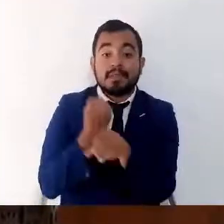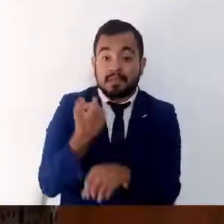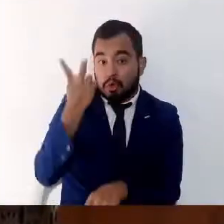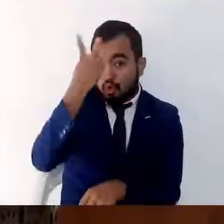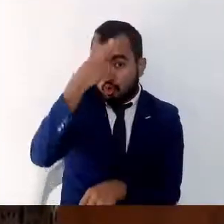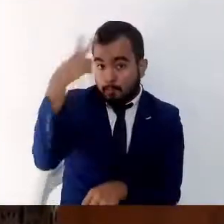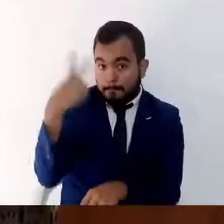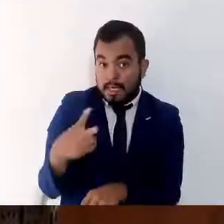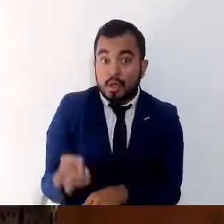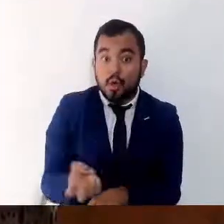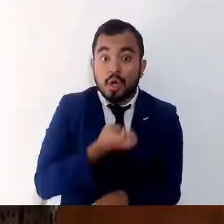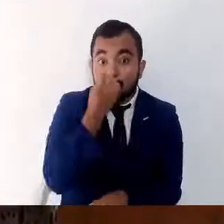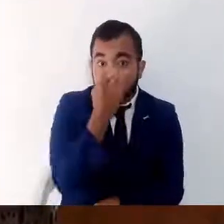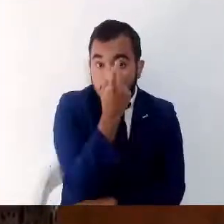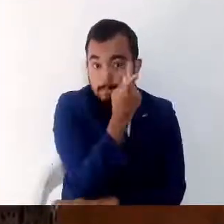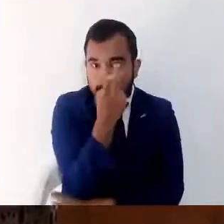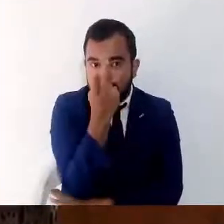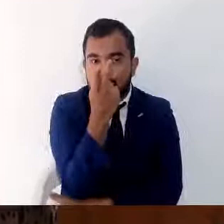se atiende